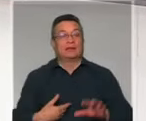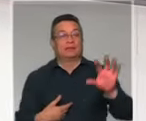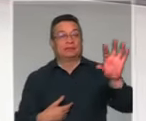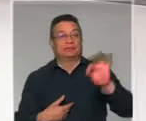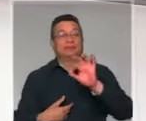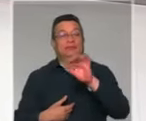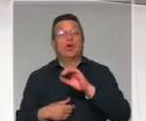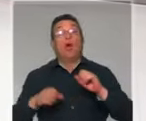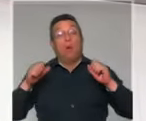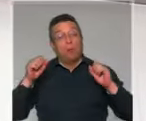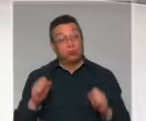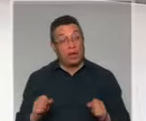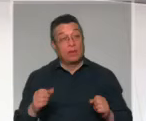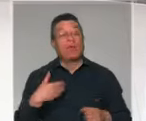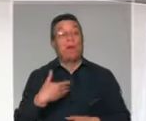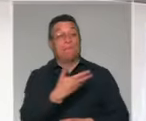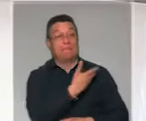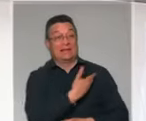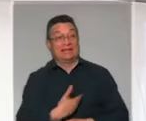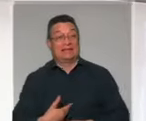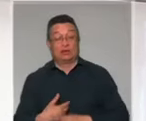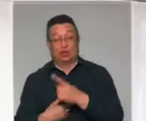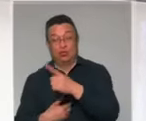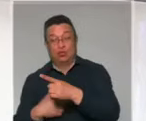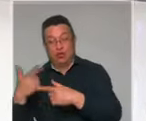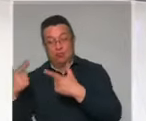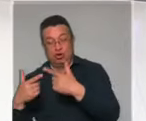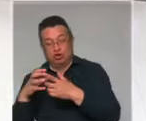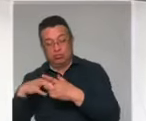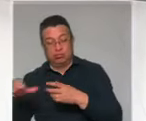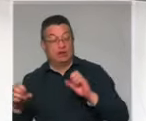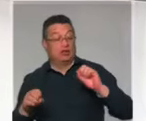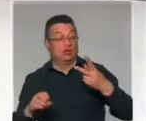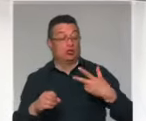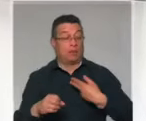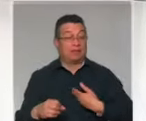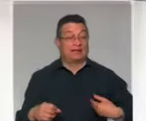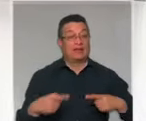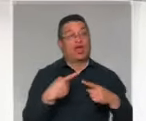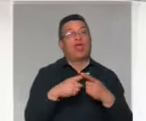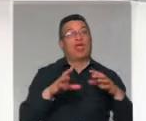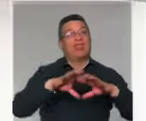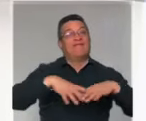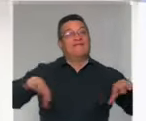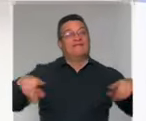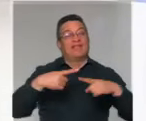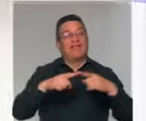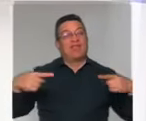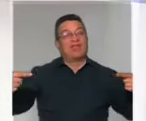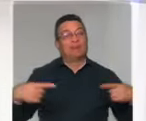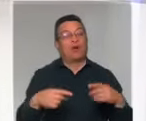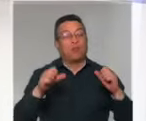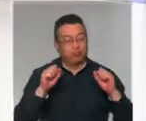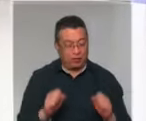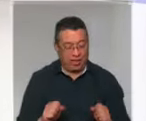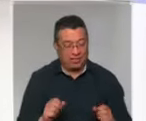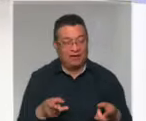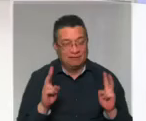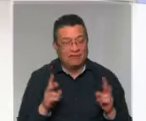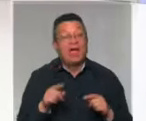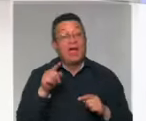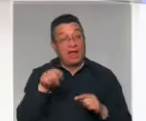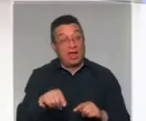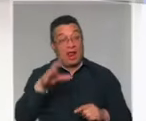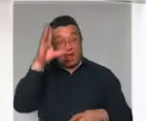situación hipotética de un presidente de un signo político y un vicepresidente de otro signo totalmente distinto. Recordar que esta noche